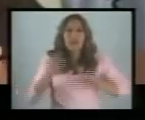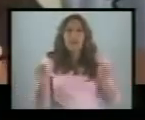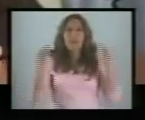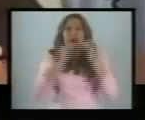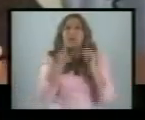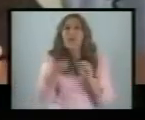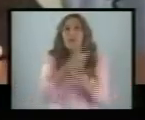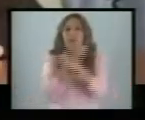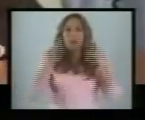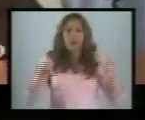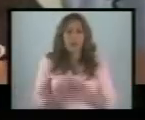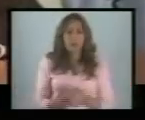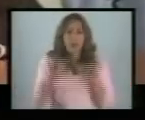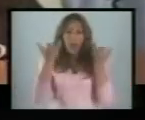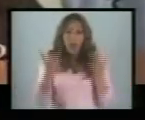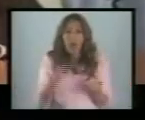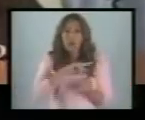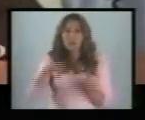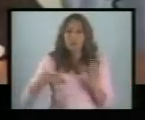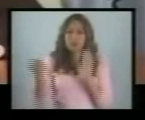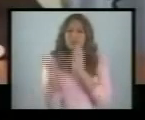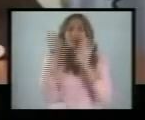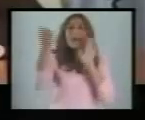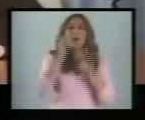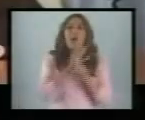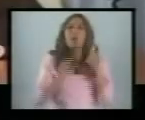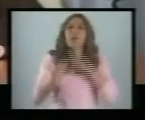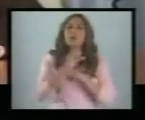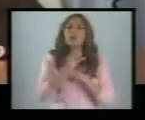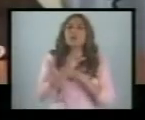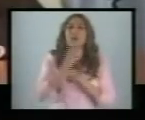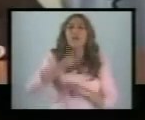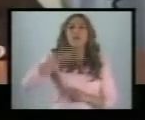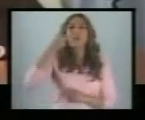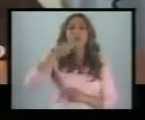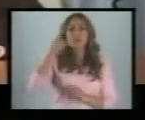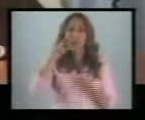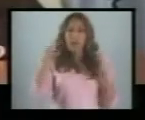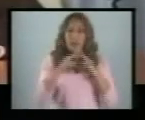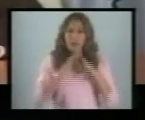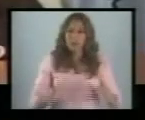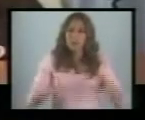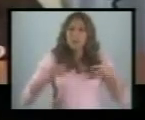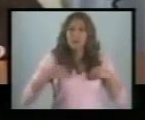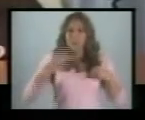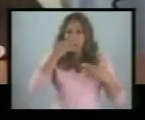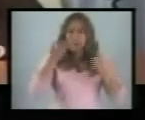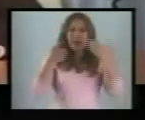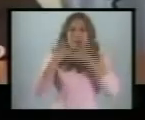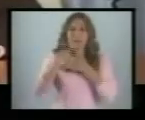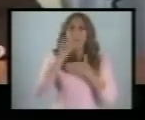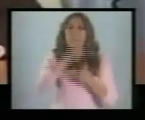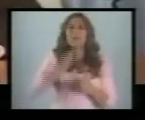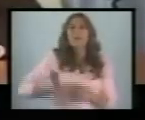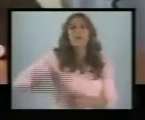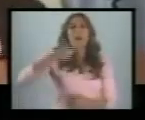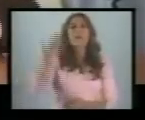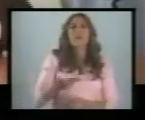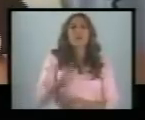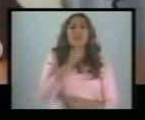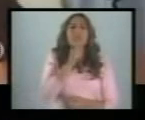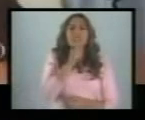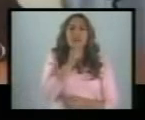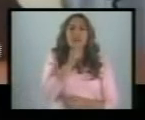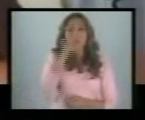esa democracia. Hoy fraguamos la cultura de la política que reconoce para siempre a los actores más importantes,